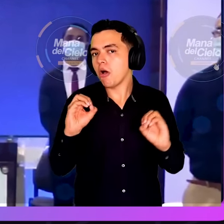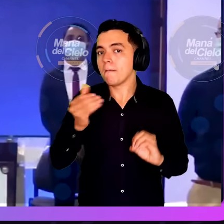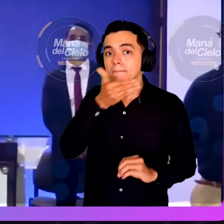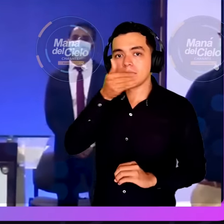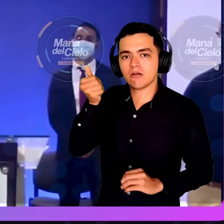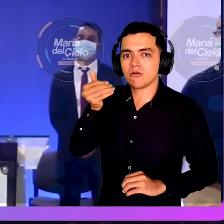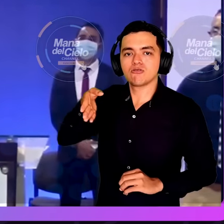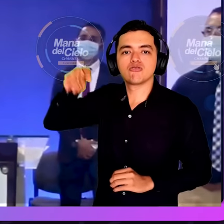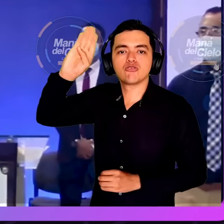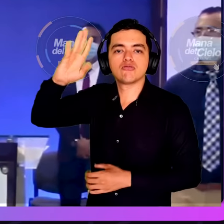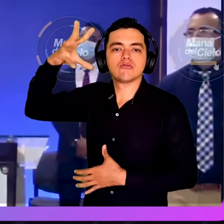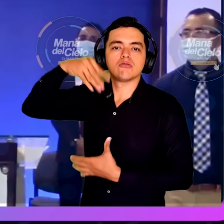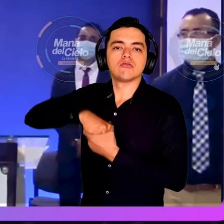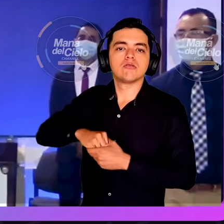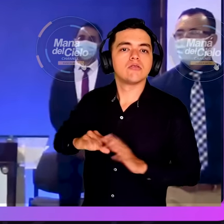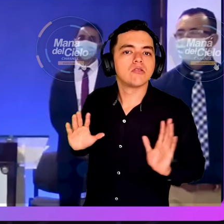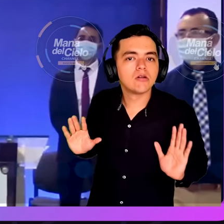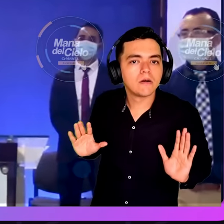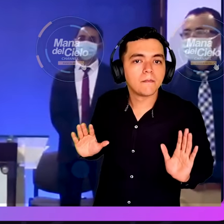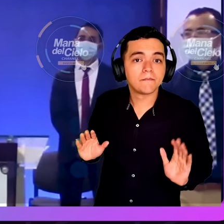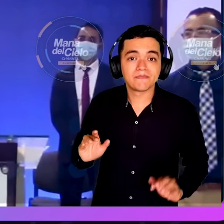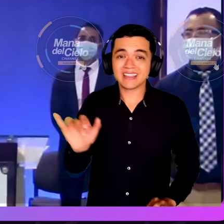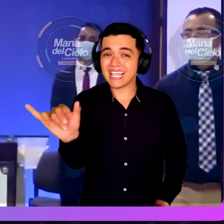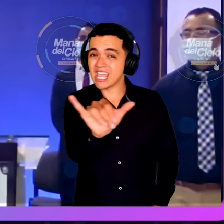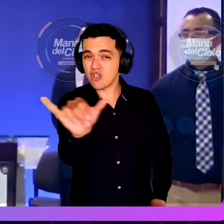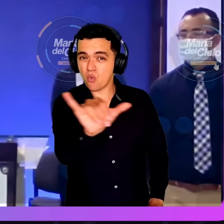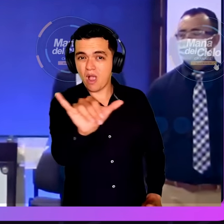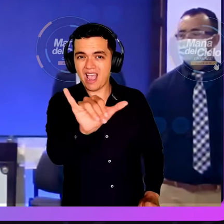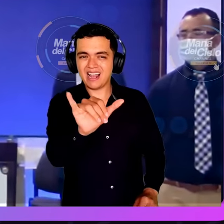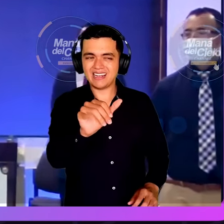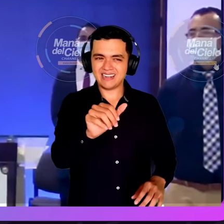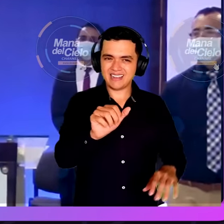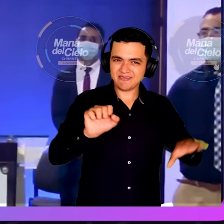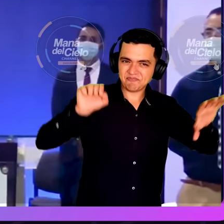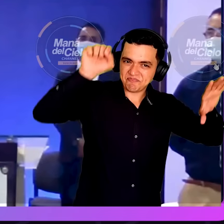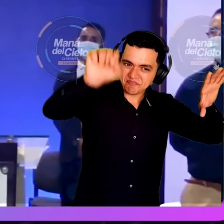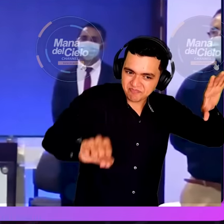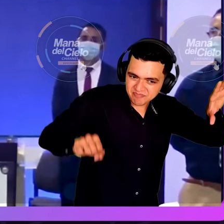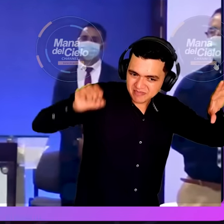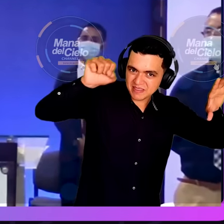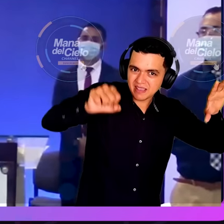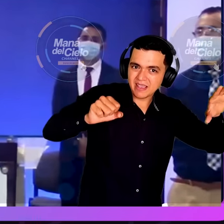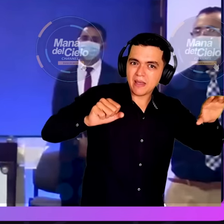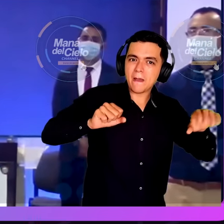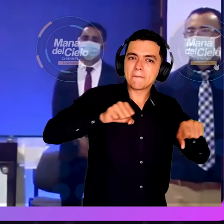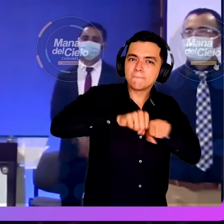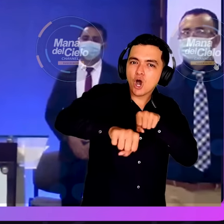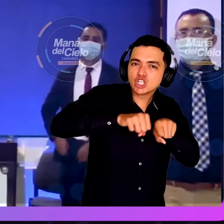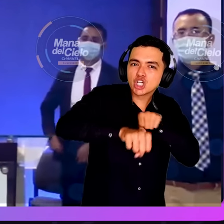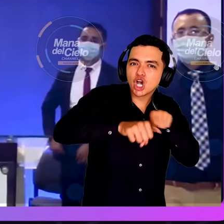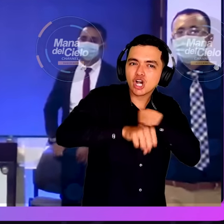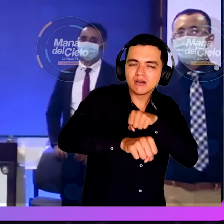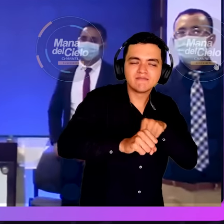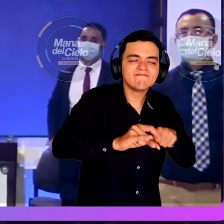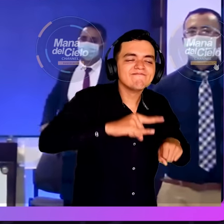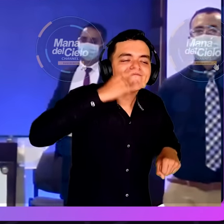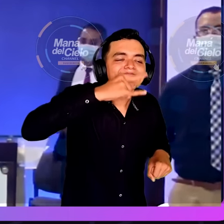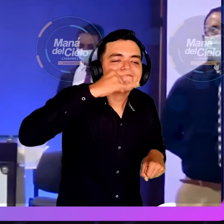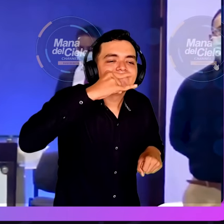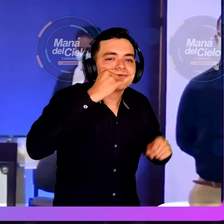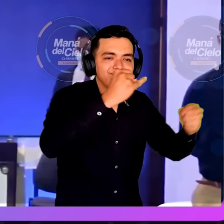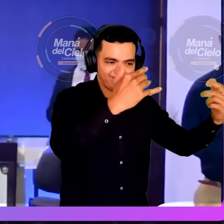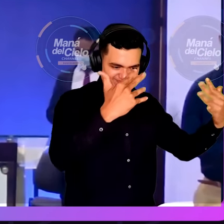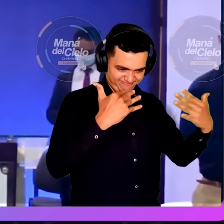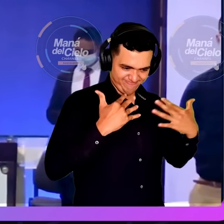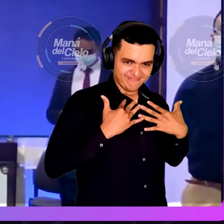se entregan a la intimidad. Eso lo ha permitido Dios. Entonces ellos se dicen expresión. Eso fortalece más la seguridad y el amor entre ellos.